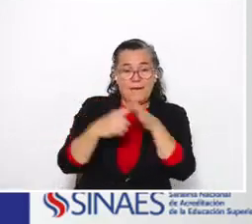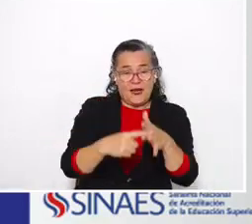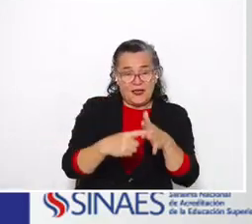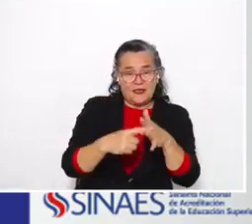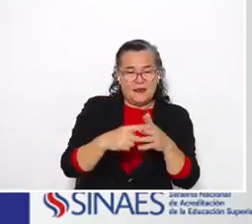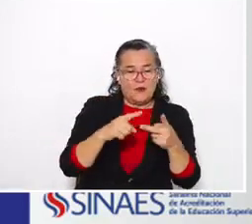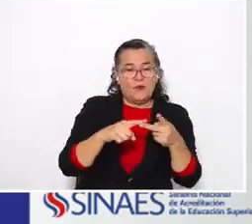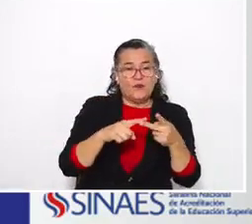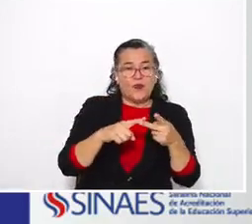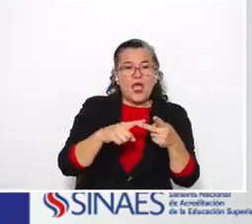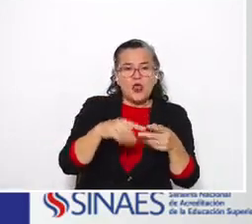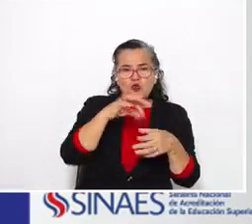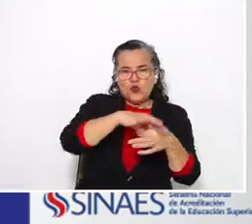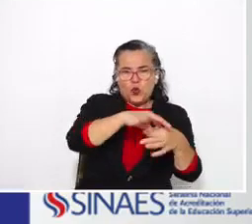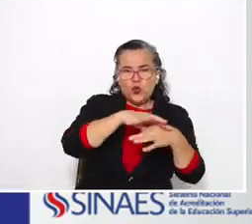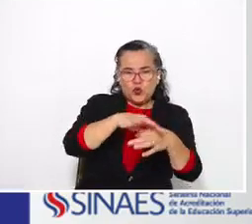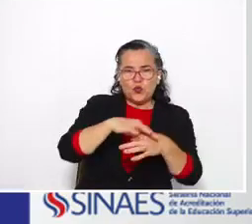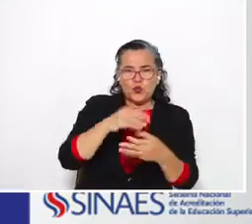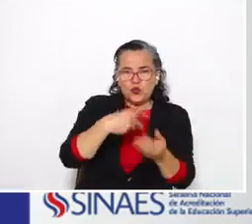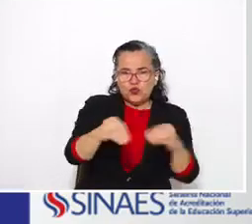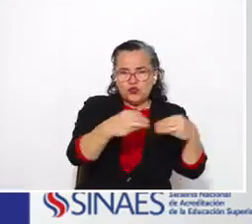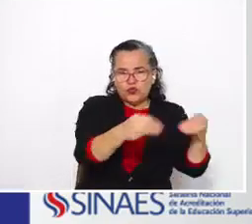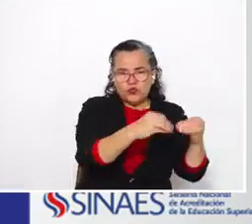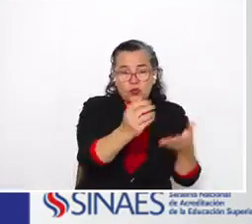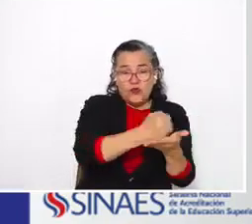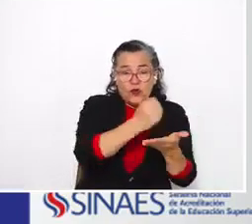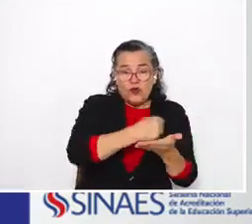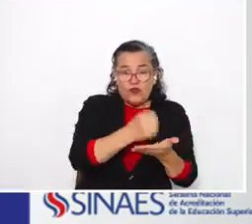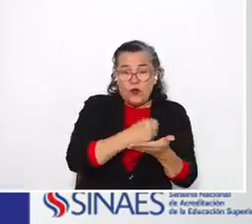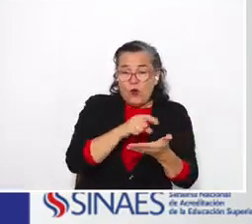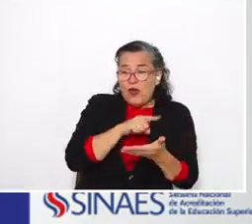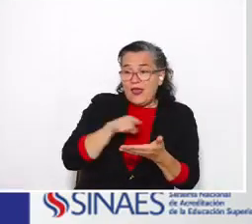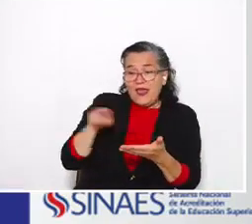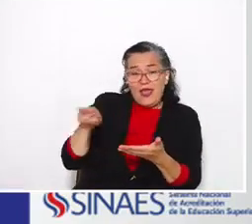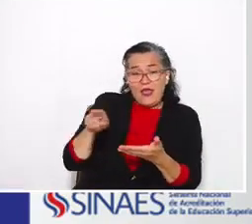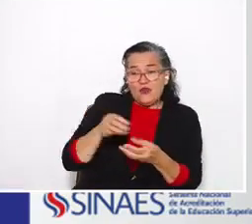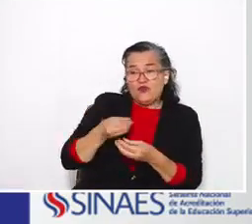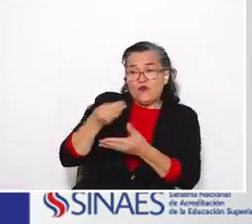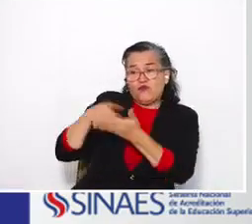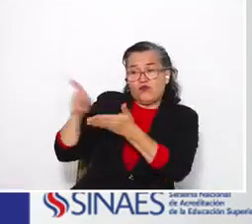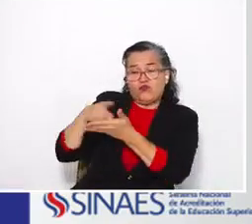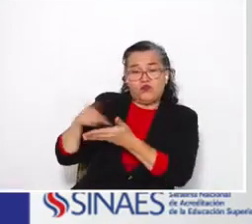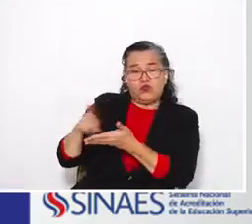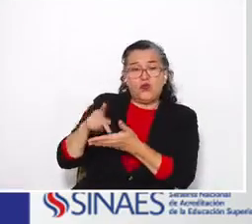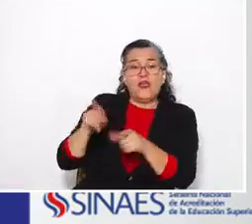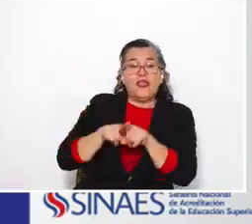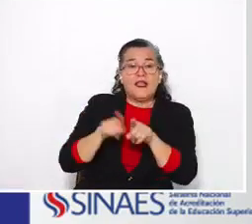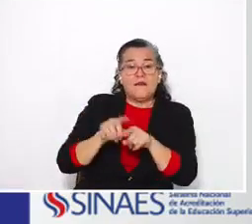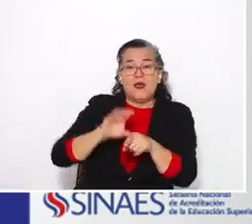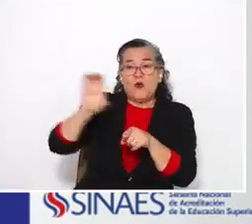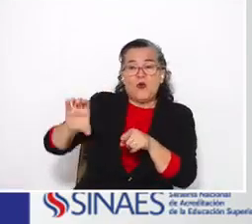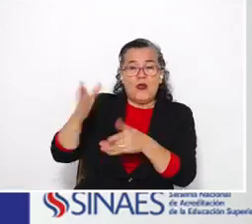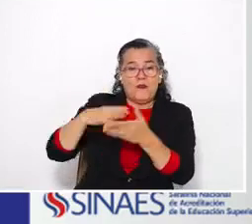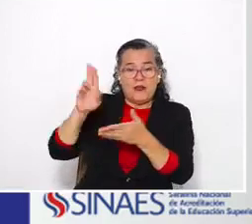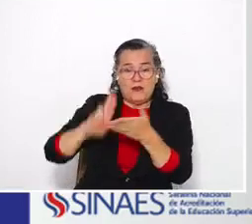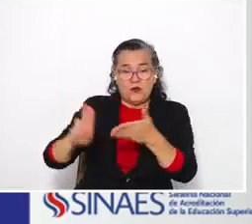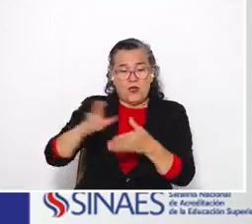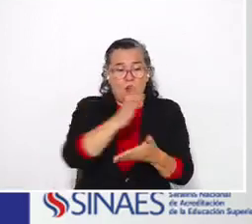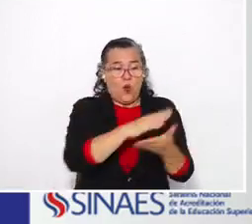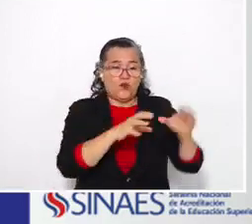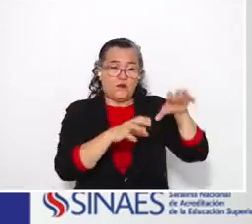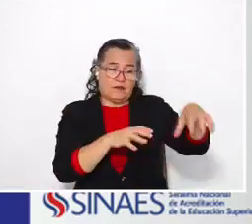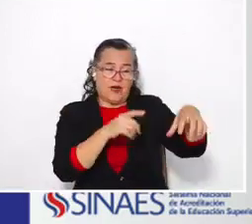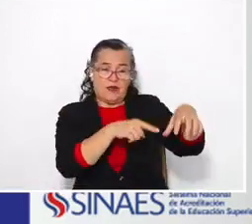de emprender, de no salir a ser empleados, sino crear empleos más